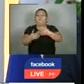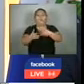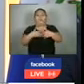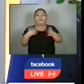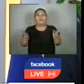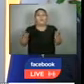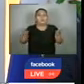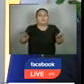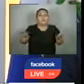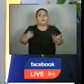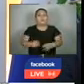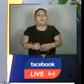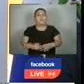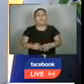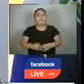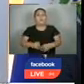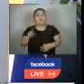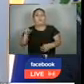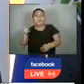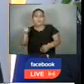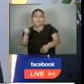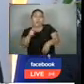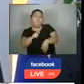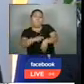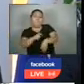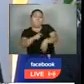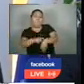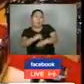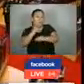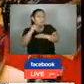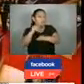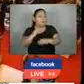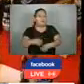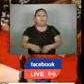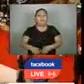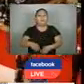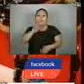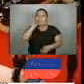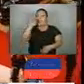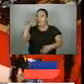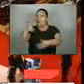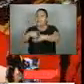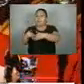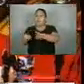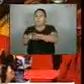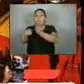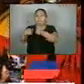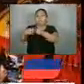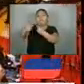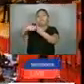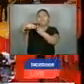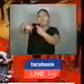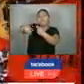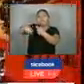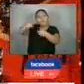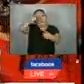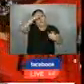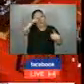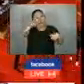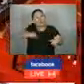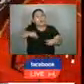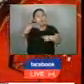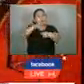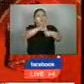falta poco para que se vence el régimen. Para los diputados de Gana, la aprobación de un nuevo régimen de